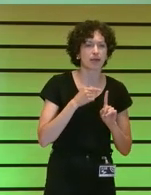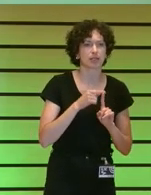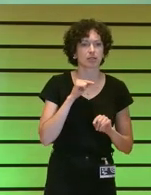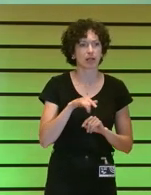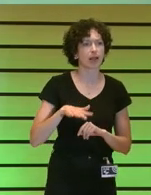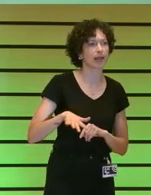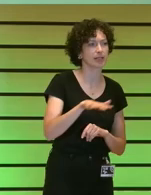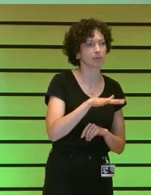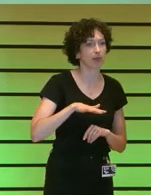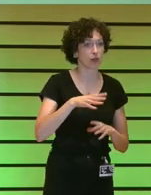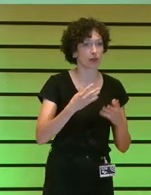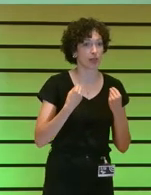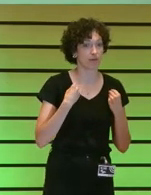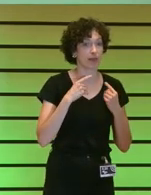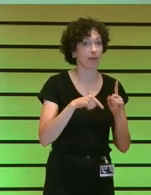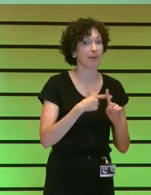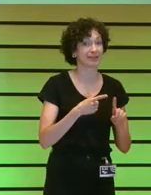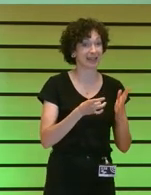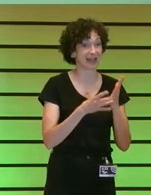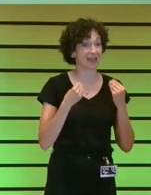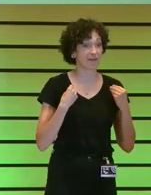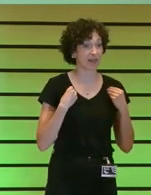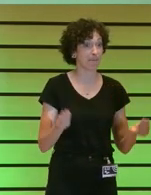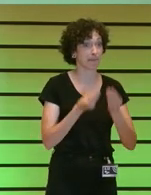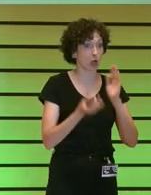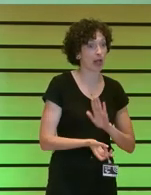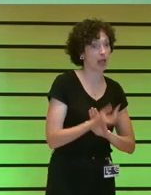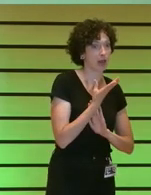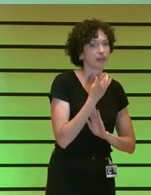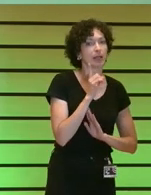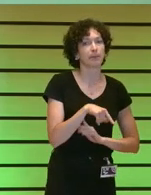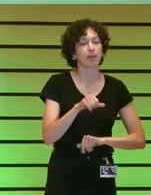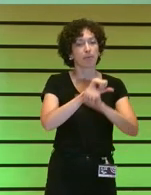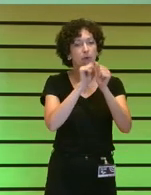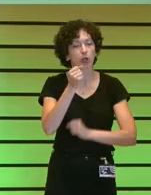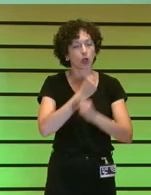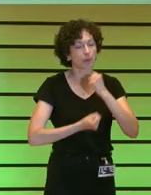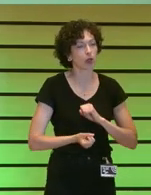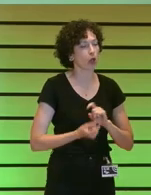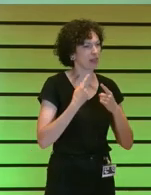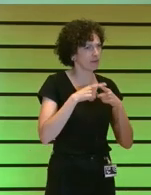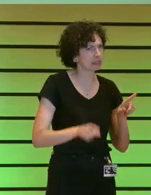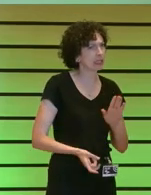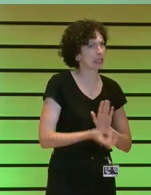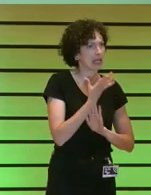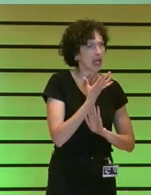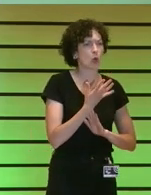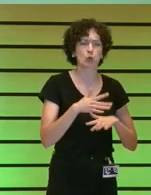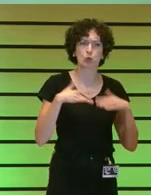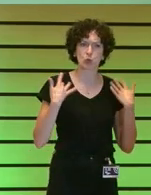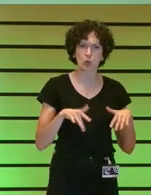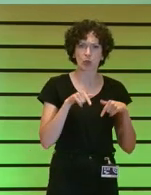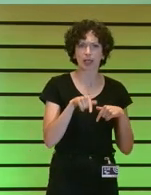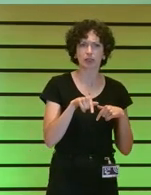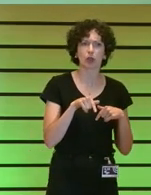espacios de vida y mejora de la calidad de vida sino también modelos económicos diferentes esa ambición se conoce